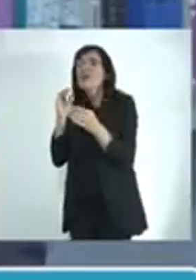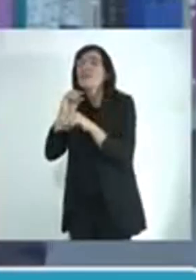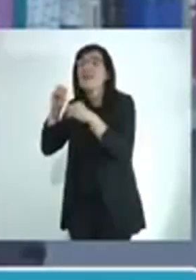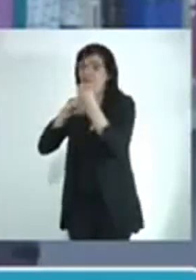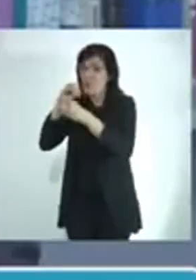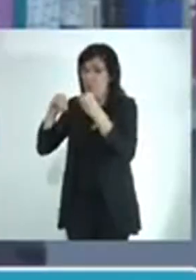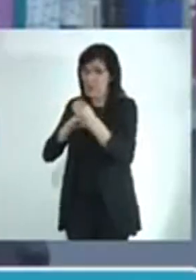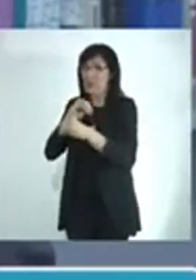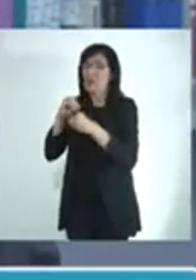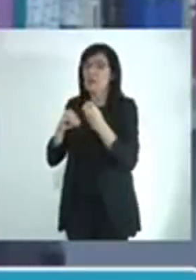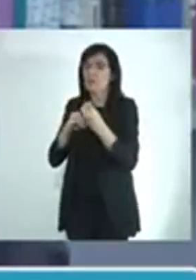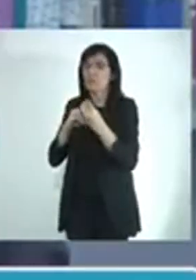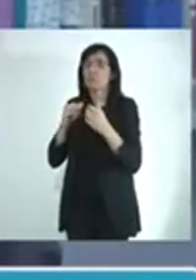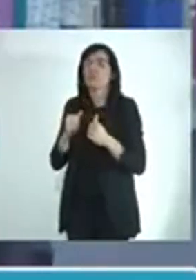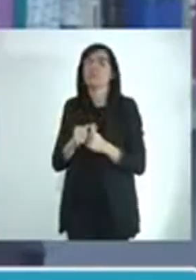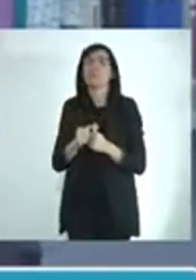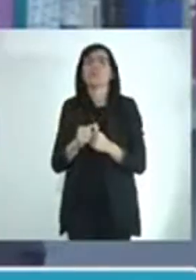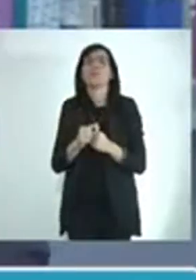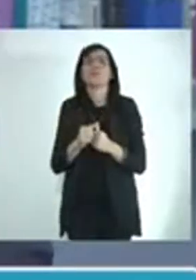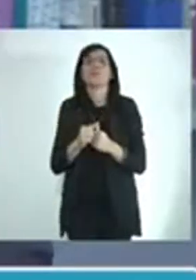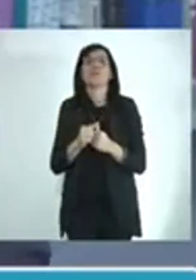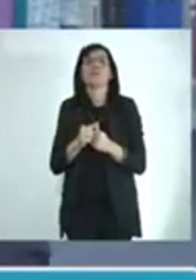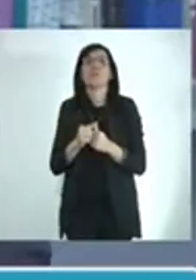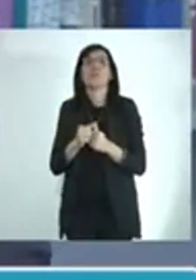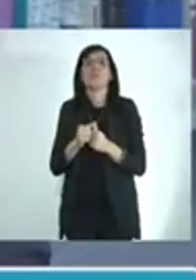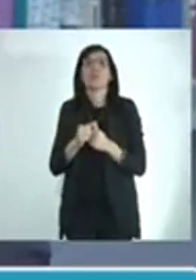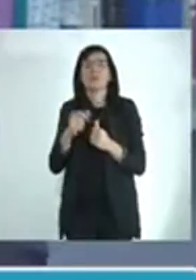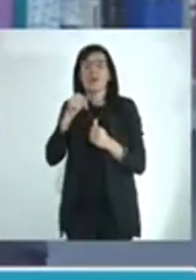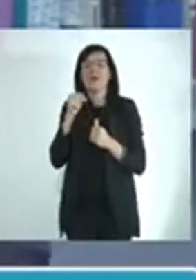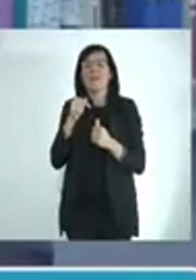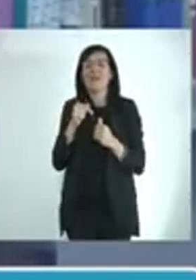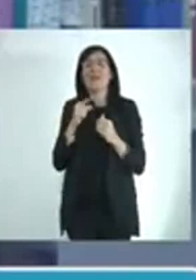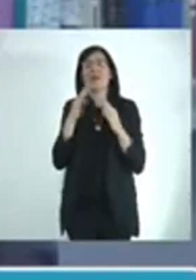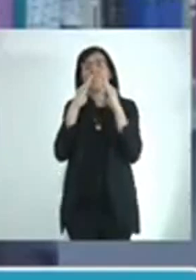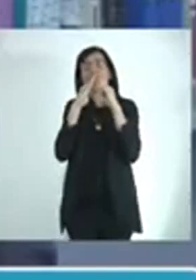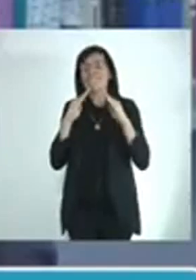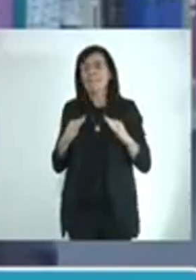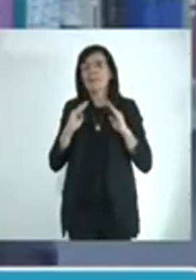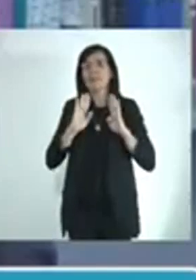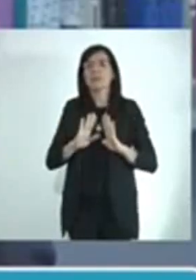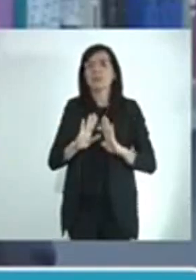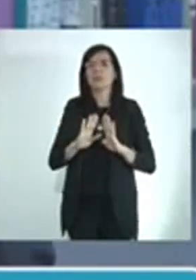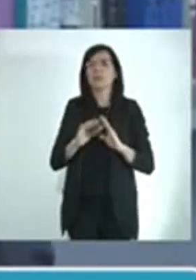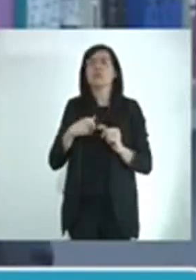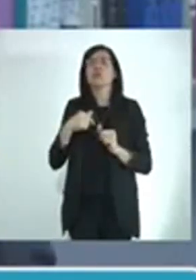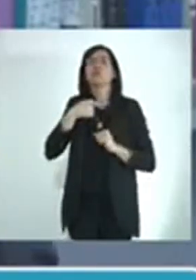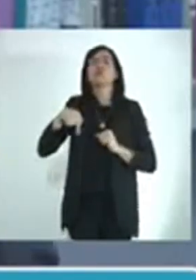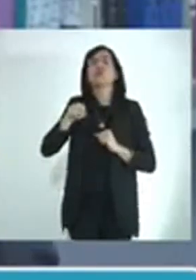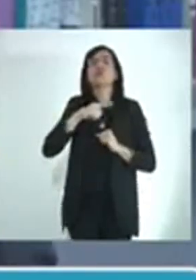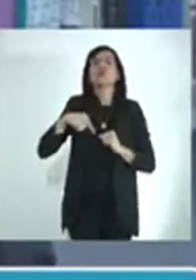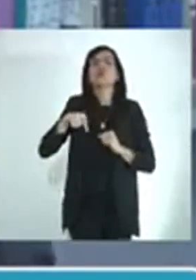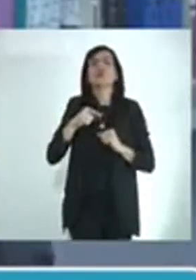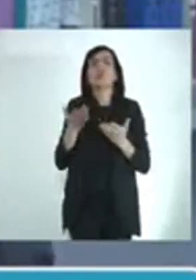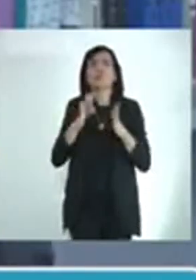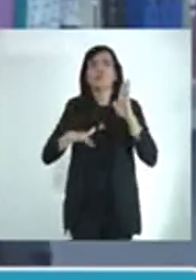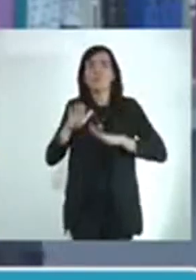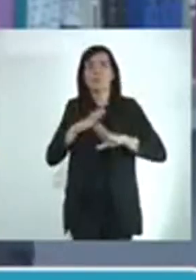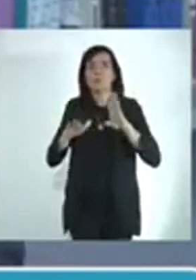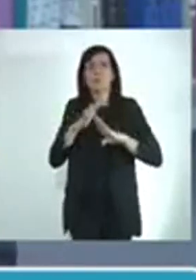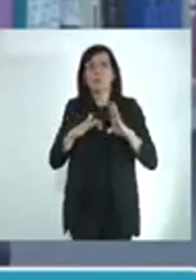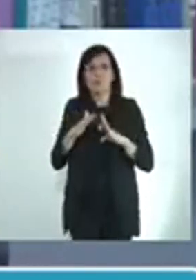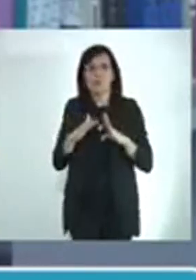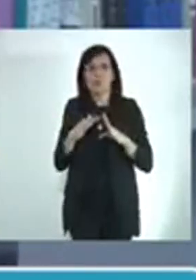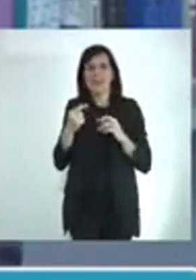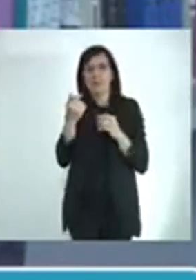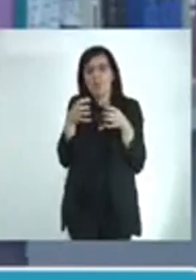existen. En la época esta de que hemos tenido del aislamiento social preventivo obligatorio, nosotros hemos trabajado con un equipo que es el equipo de contención